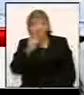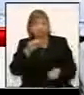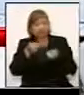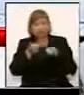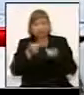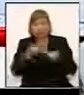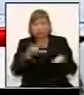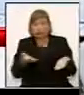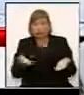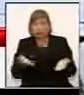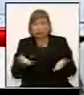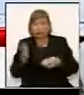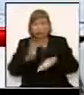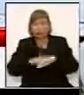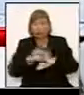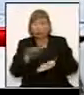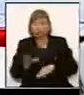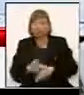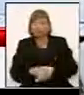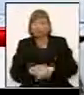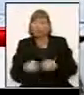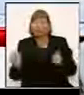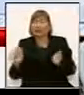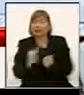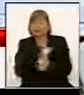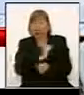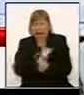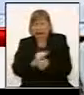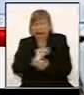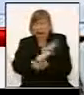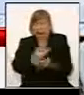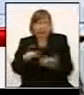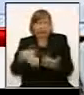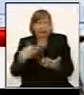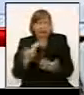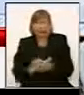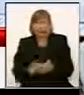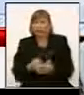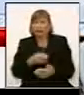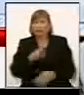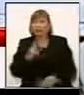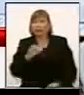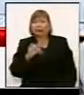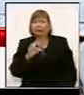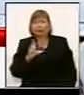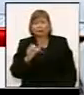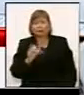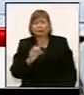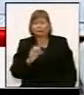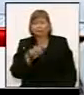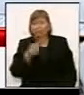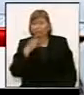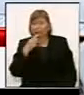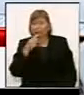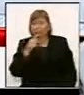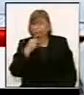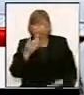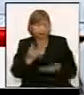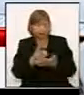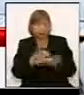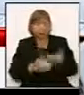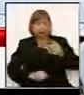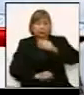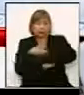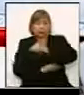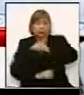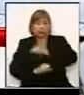medida al respecto. Destrozaron la flora y la fauna del río Chillón en la parte del puente